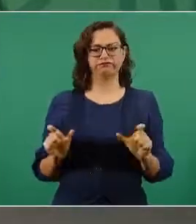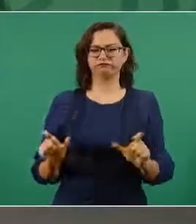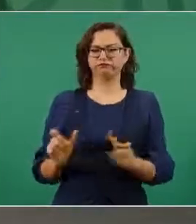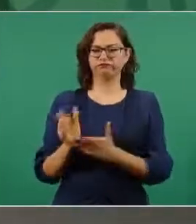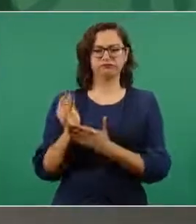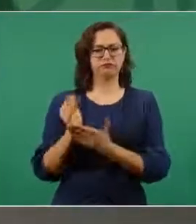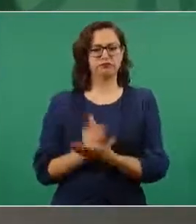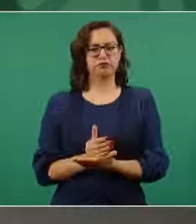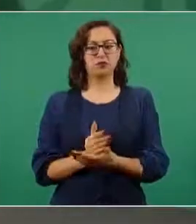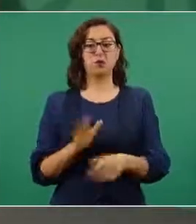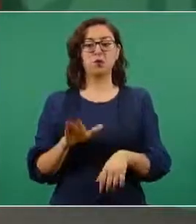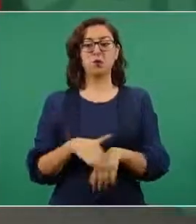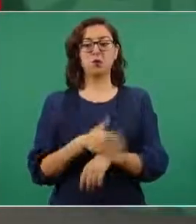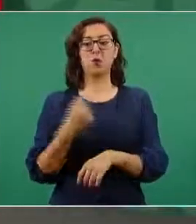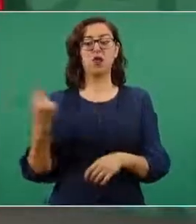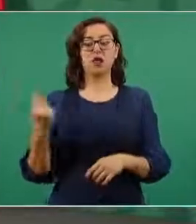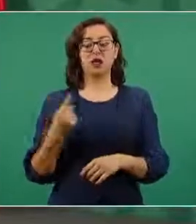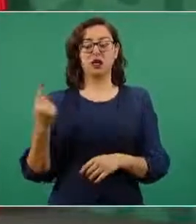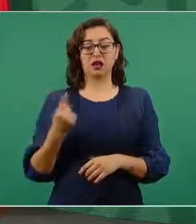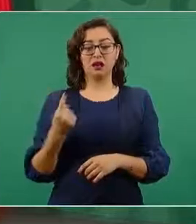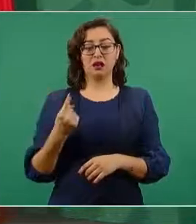se introduce al país